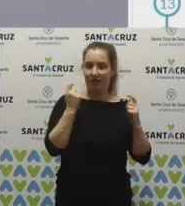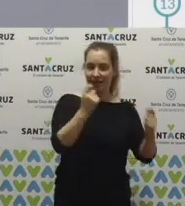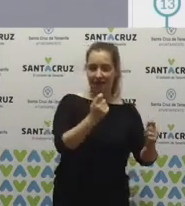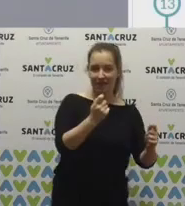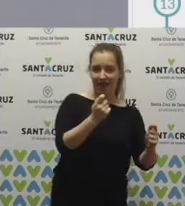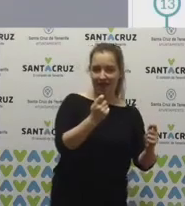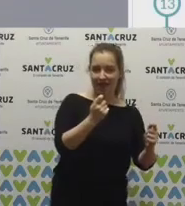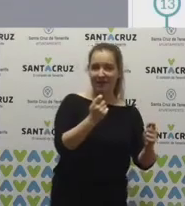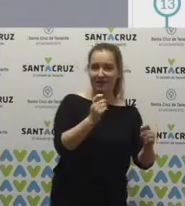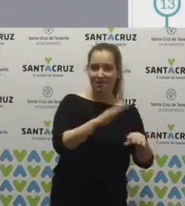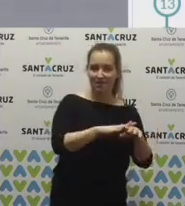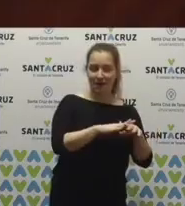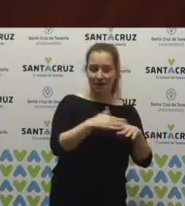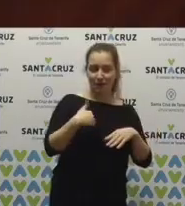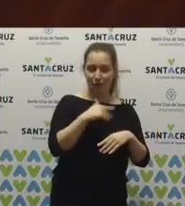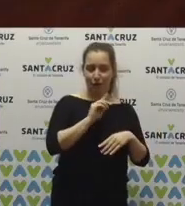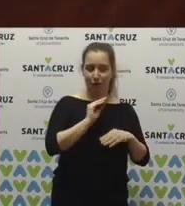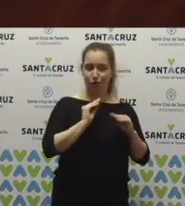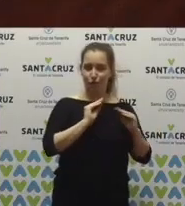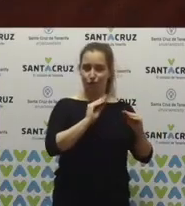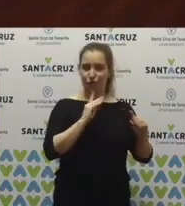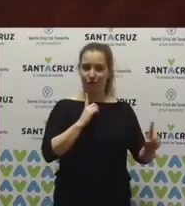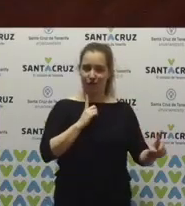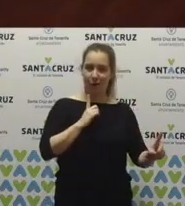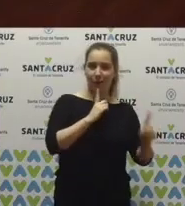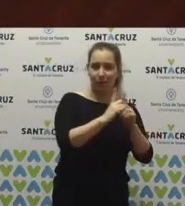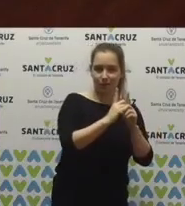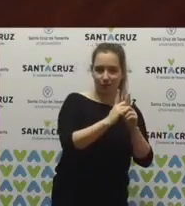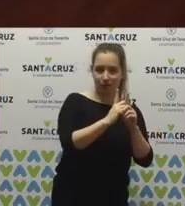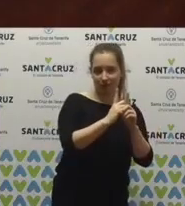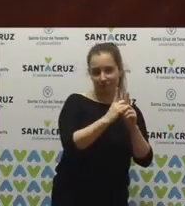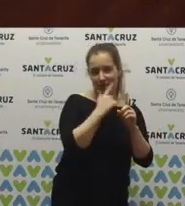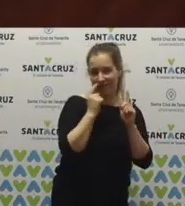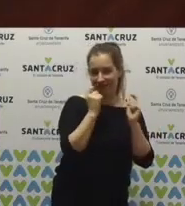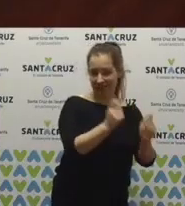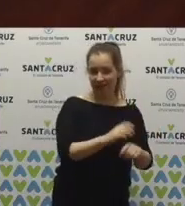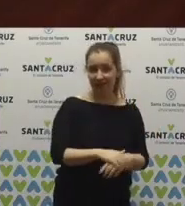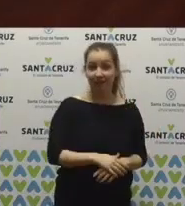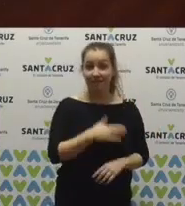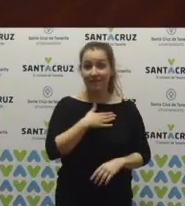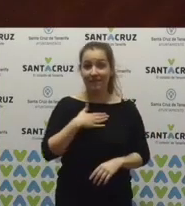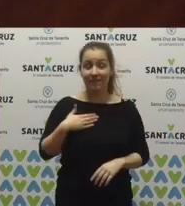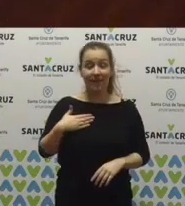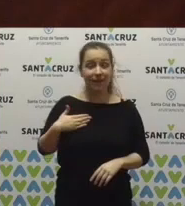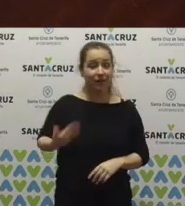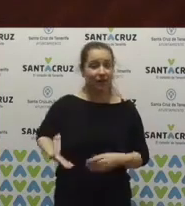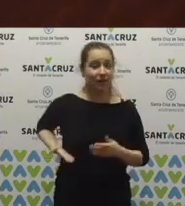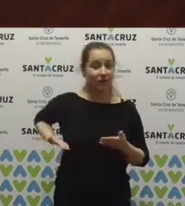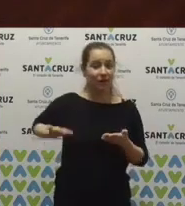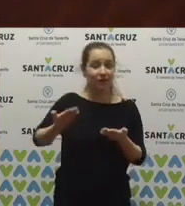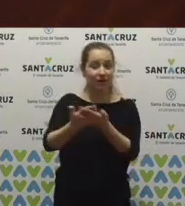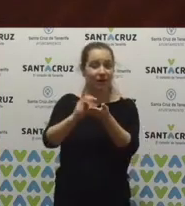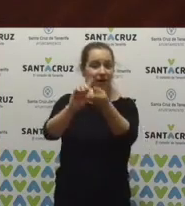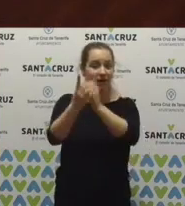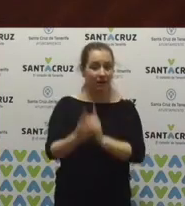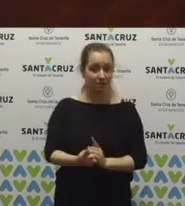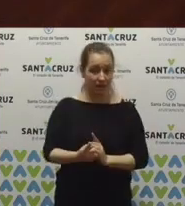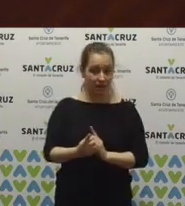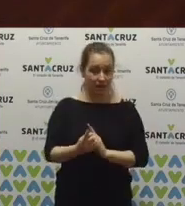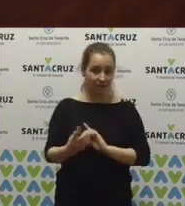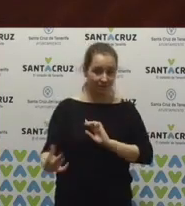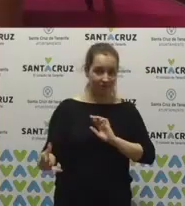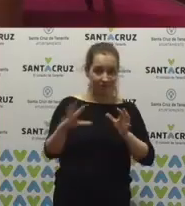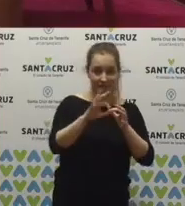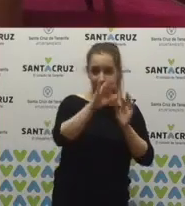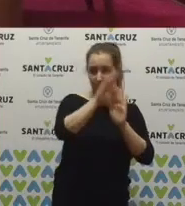y no del grupo del gobierno voy a retirar la enmienda con respecto al programa encina me